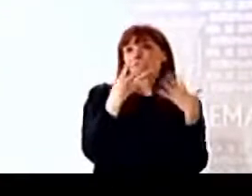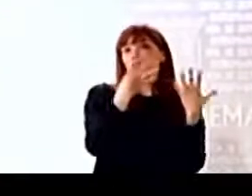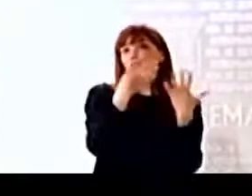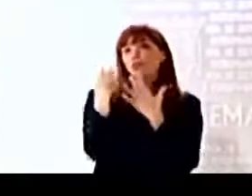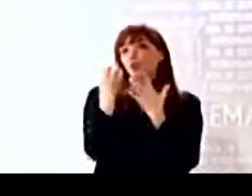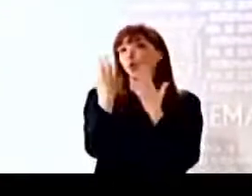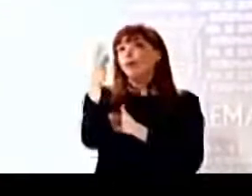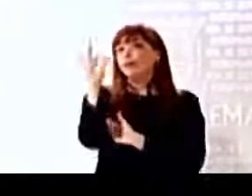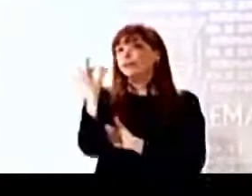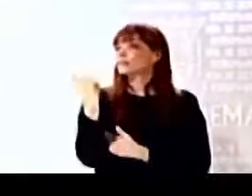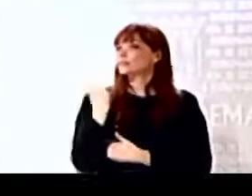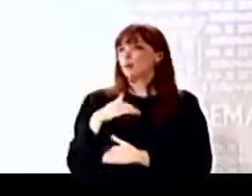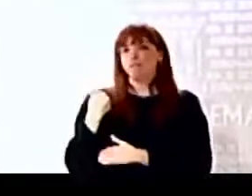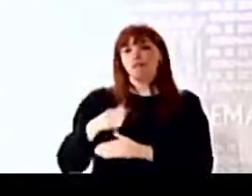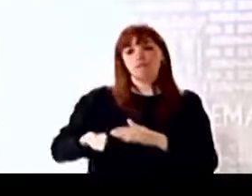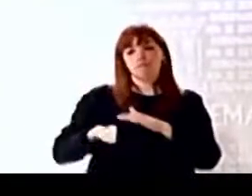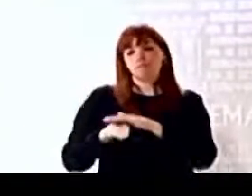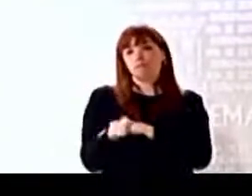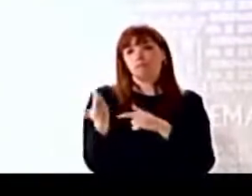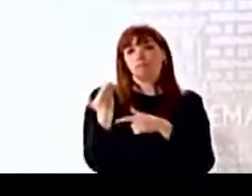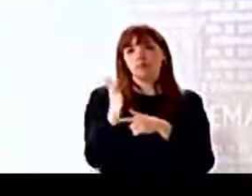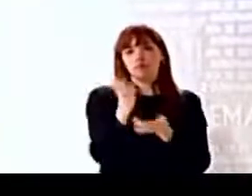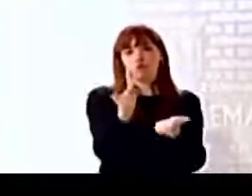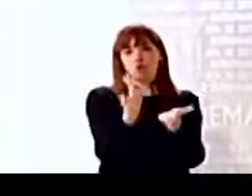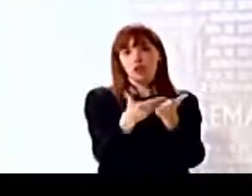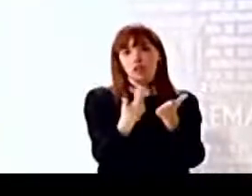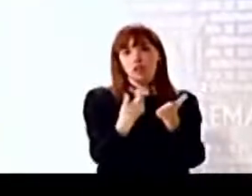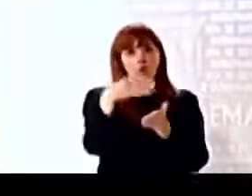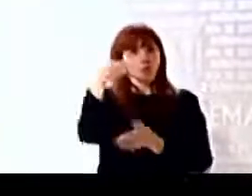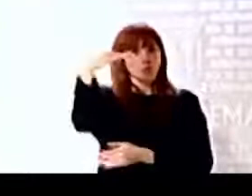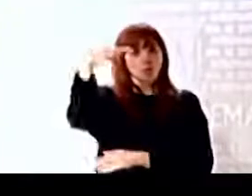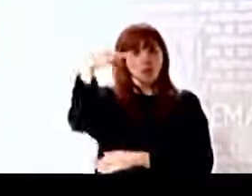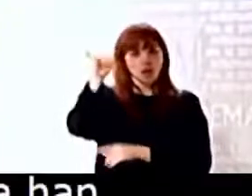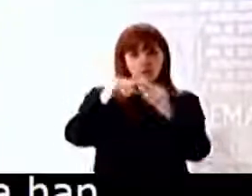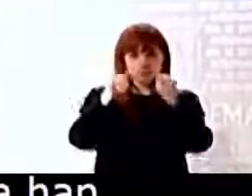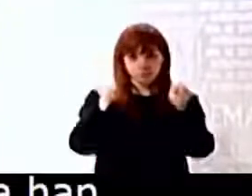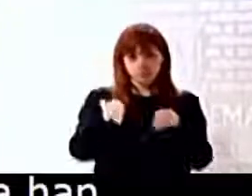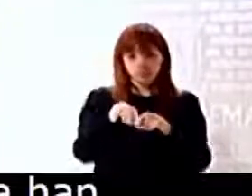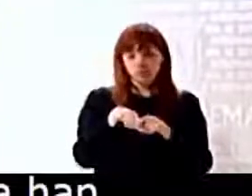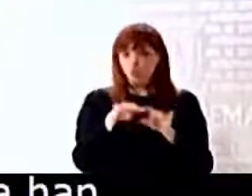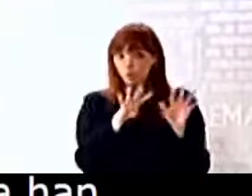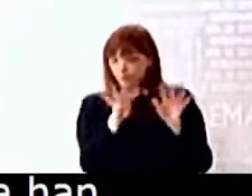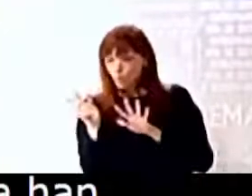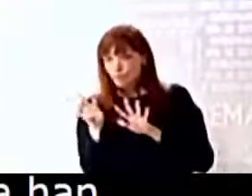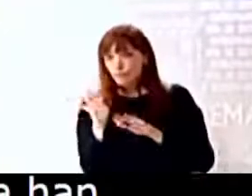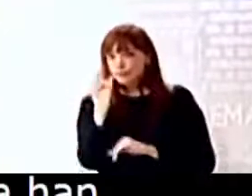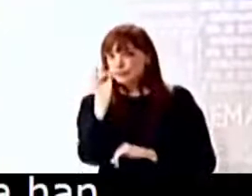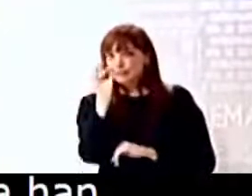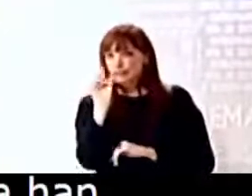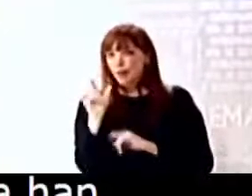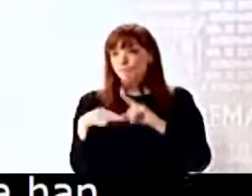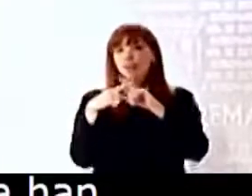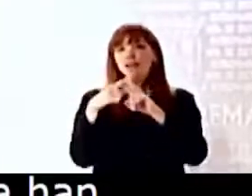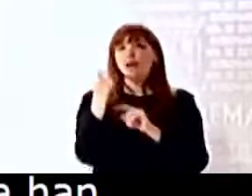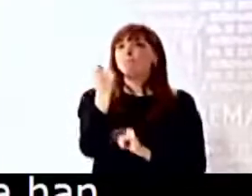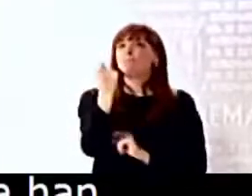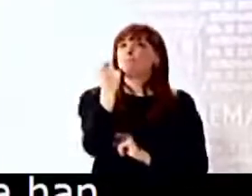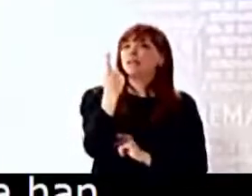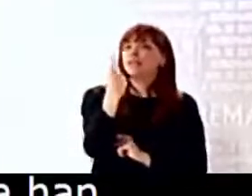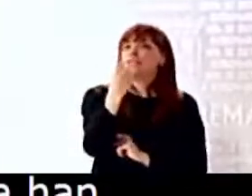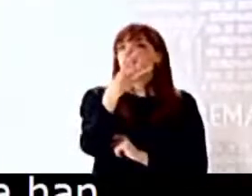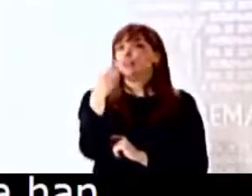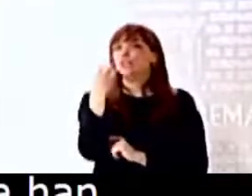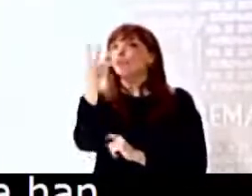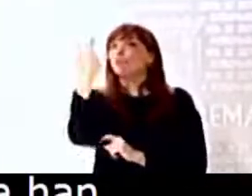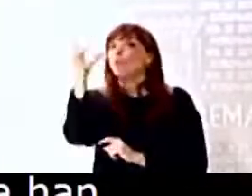940 son los agricultores que ya han presentado la solicitud única. 99. Sí, 99 más 1.300,